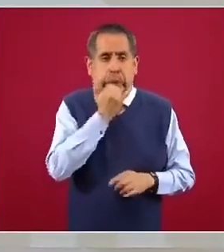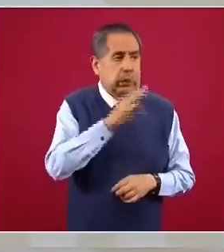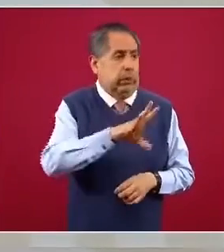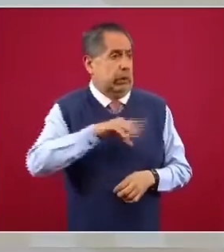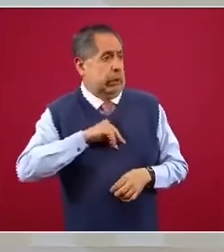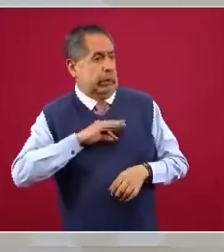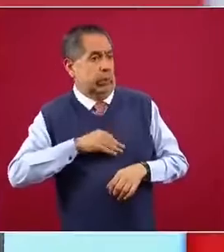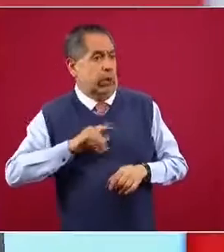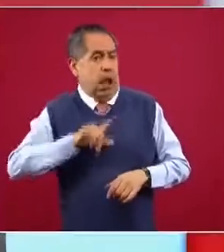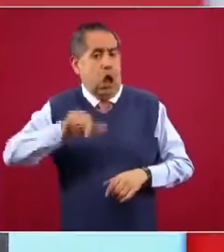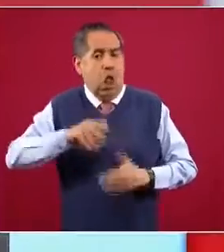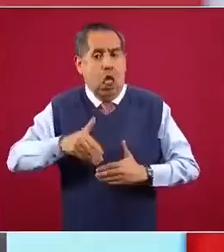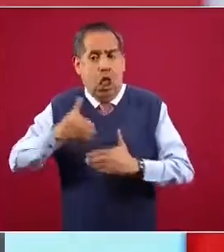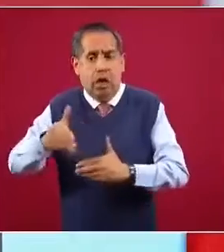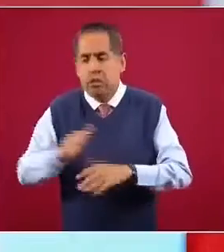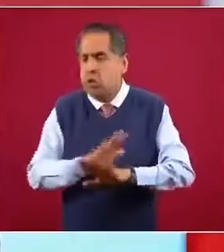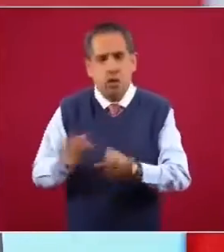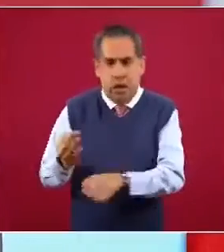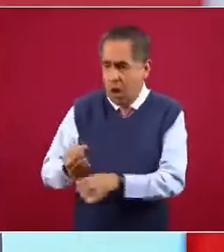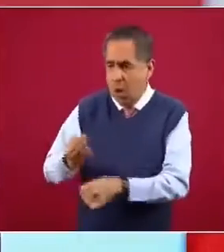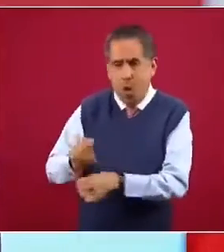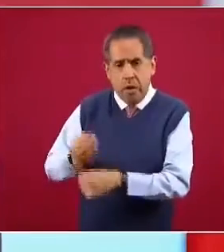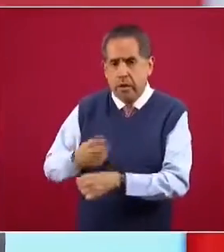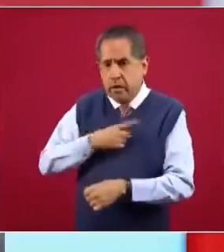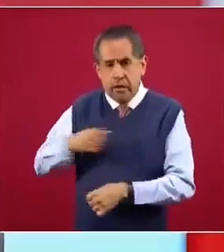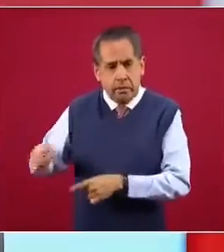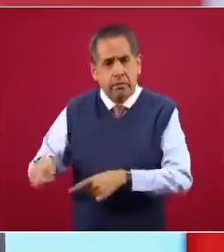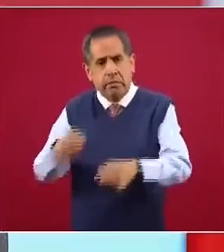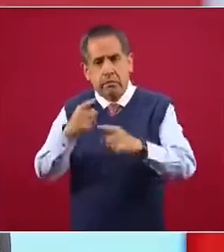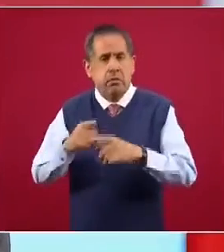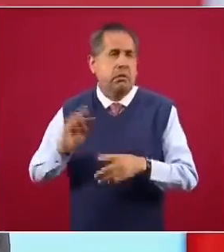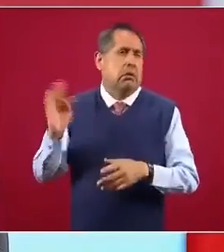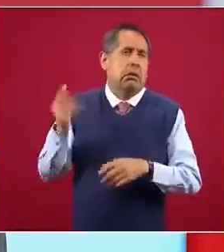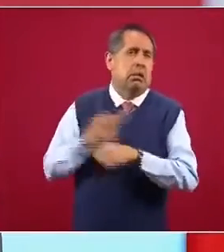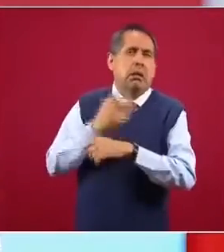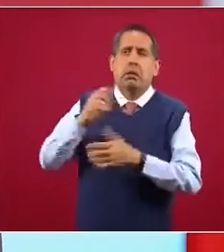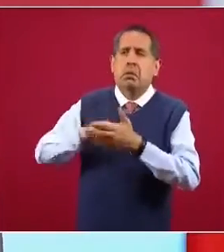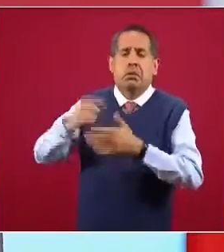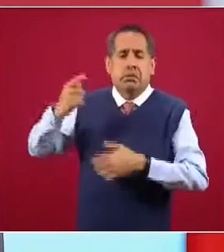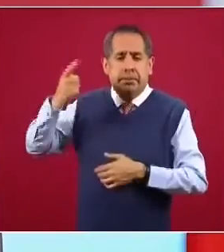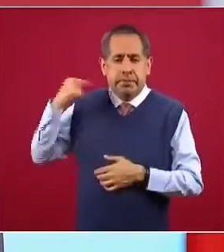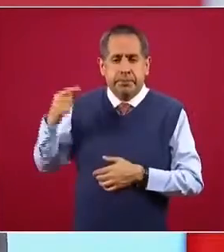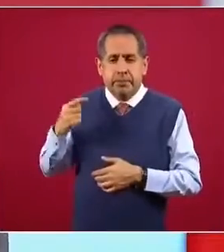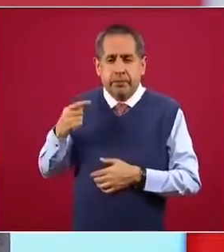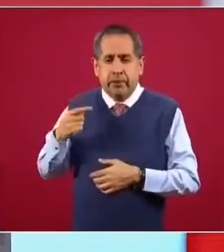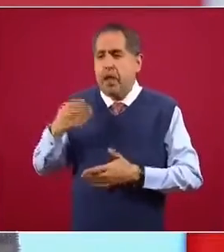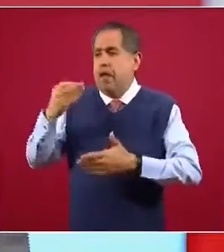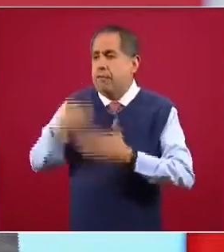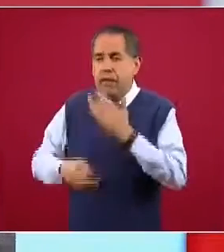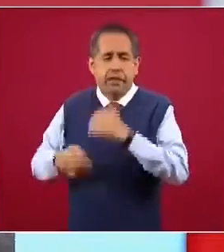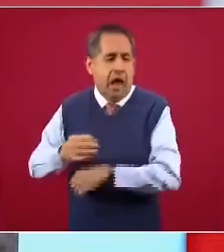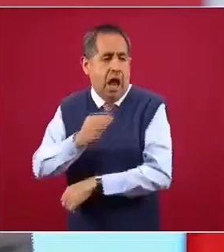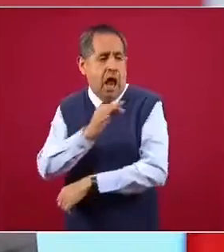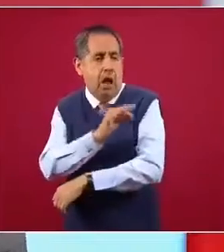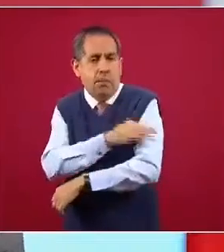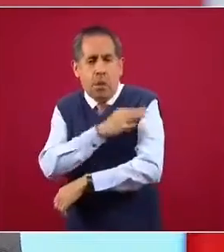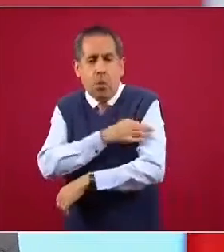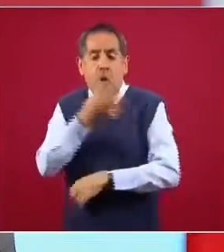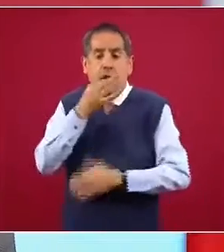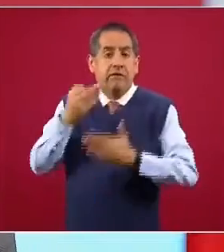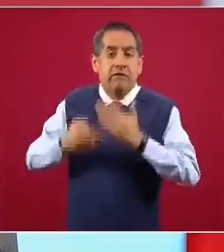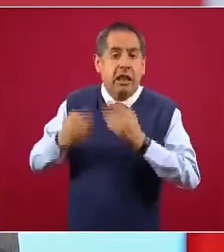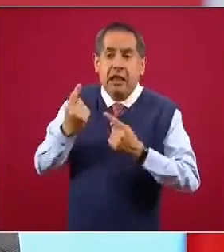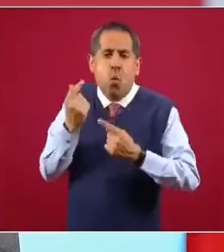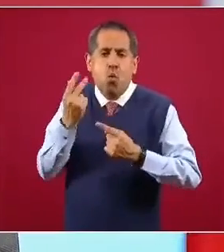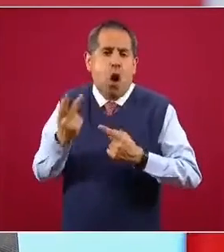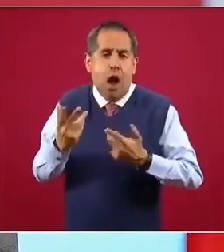esto se difirió, es momento de retomar, no pasa nada. Si ya pasó y quedó una vacuna sin poner, es momento de recuperar